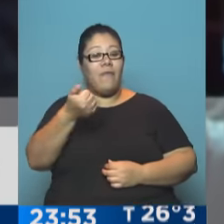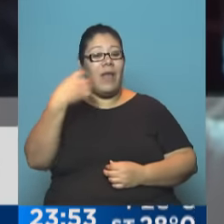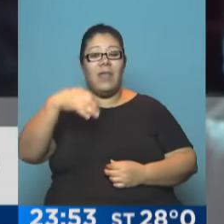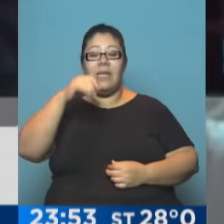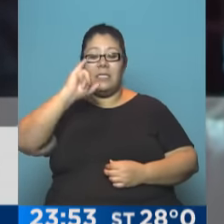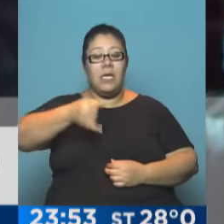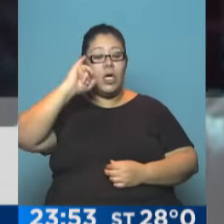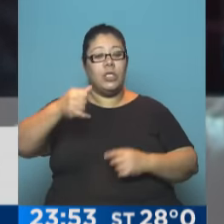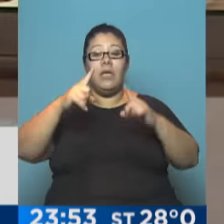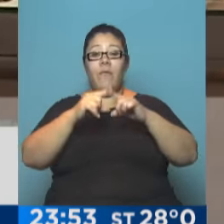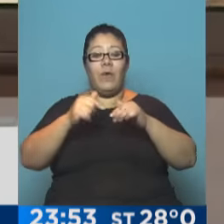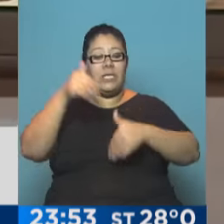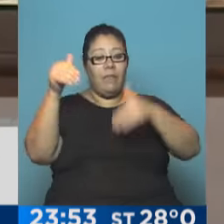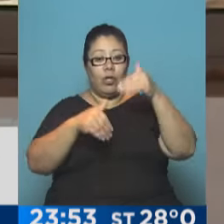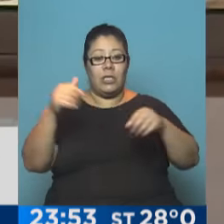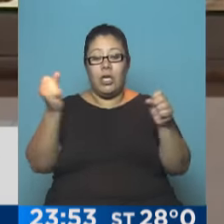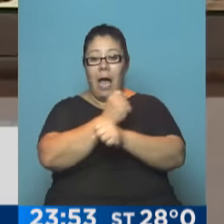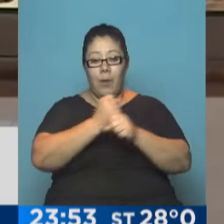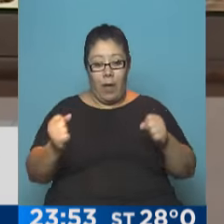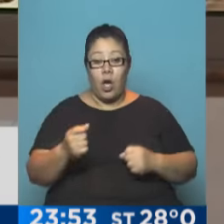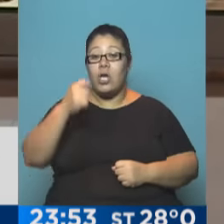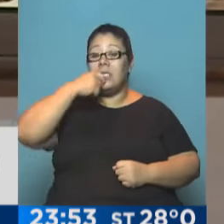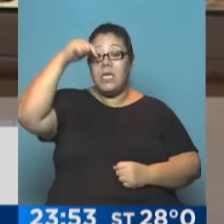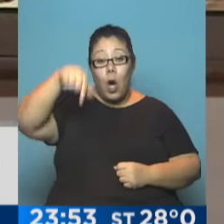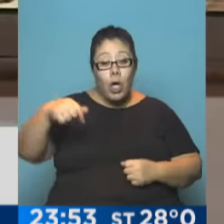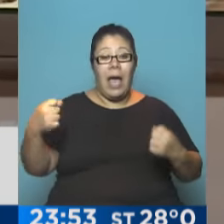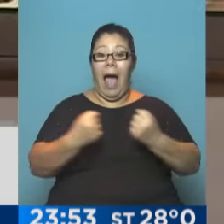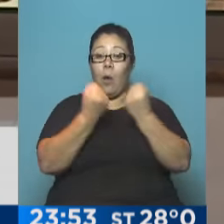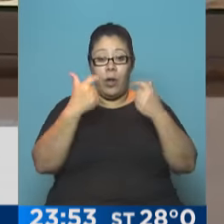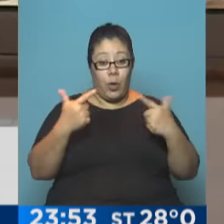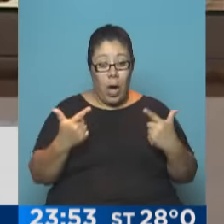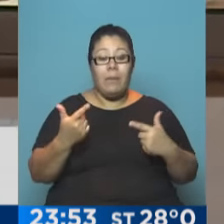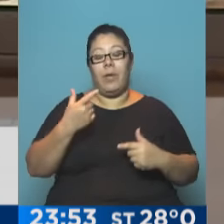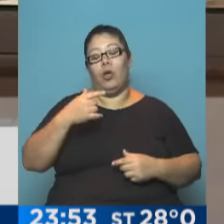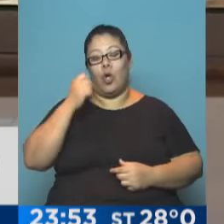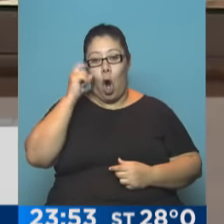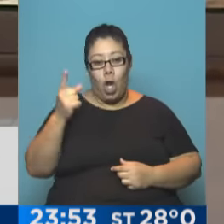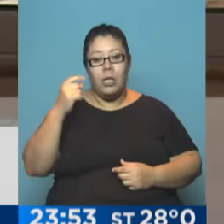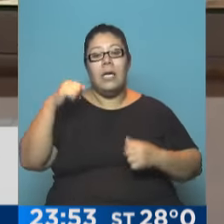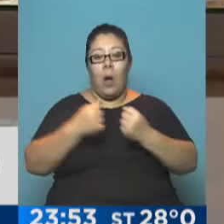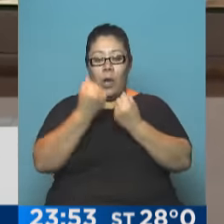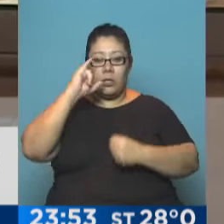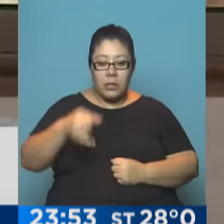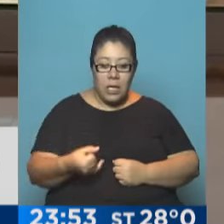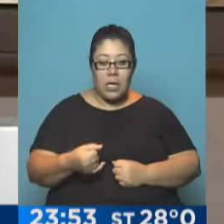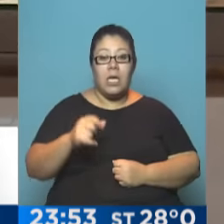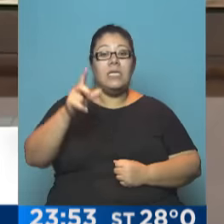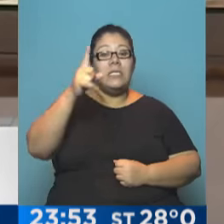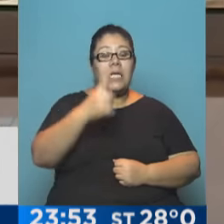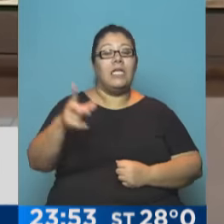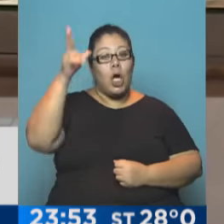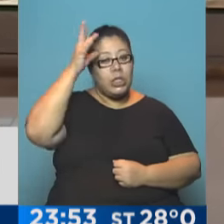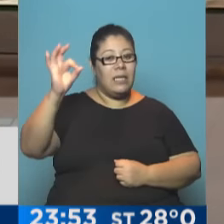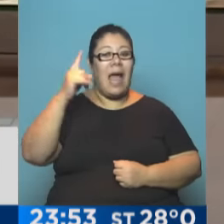estas elecciones. En caso de que hoy no se pusiesen de acuerdo, que finalmente lo hicieron, tenían que sumar 80 días. Bueno, la fecha